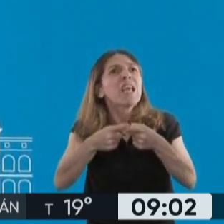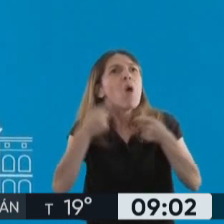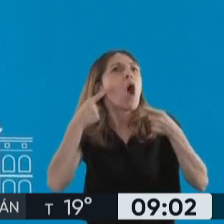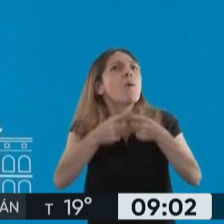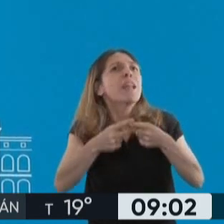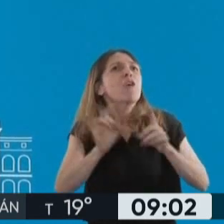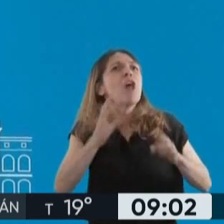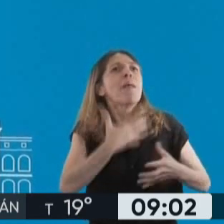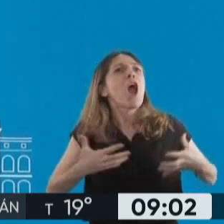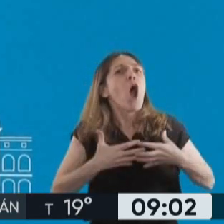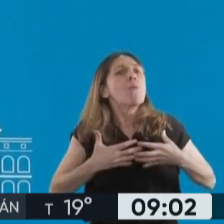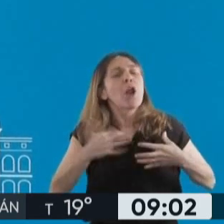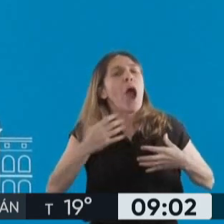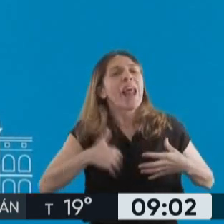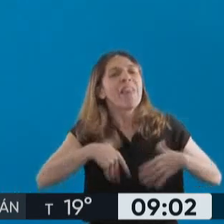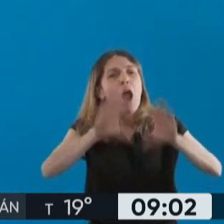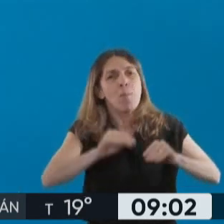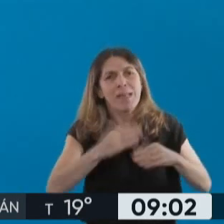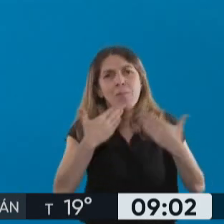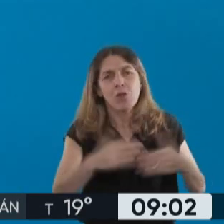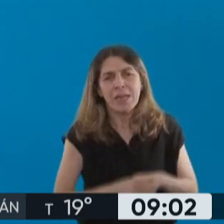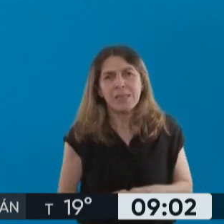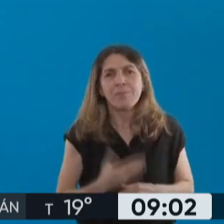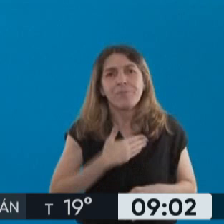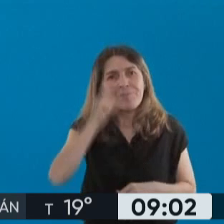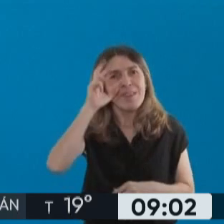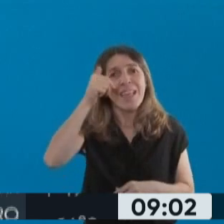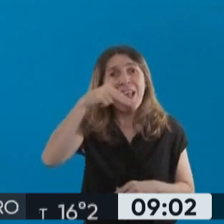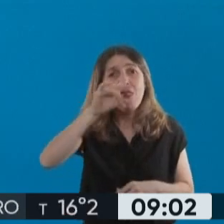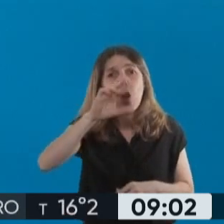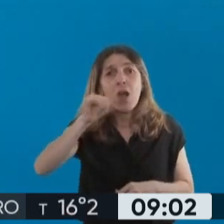son de todo el Estado. Gracias. Fernando Ramírez de Telam.